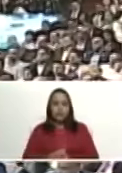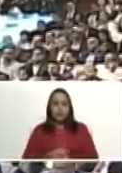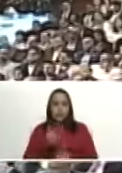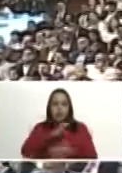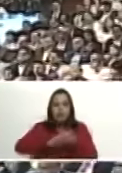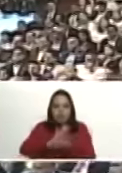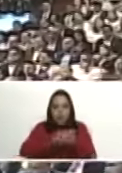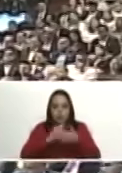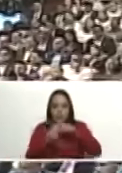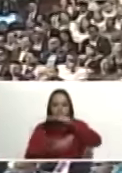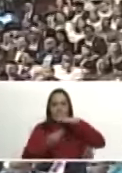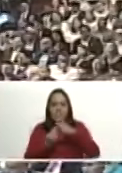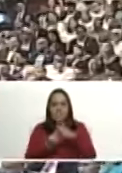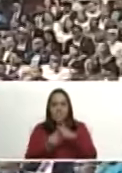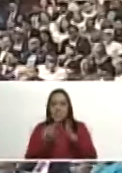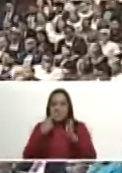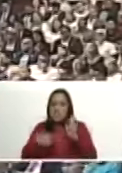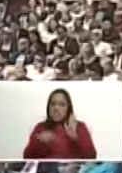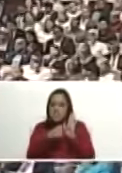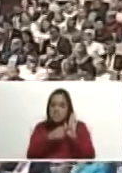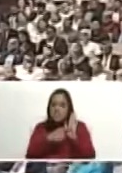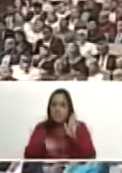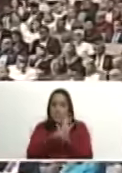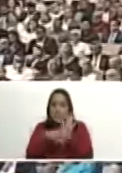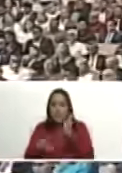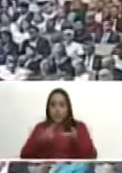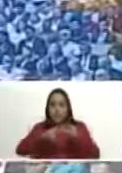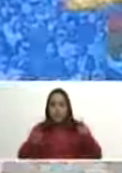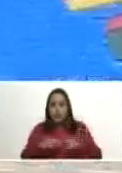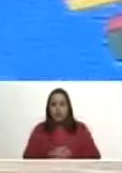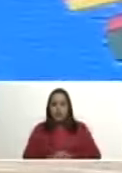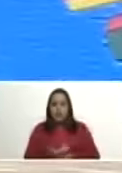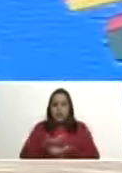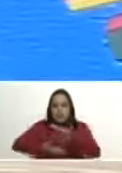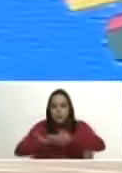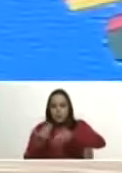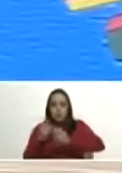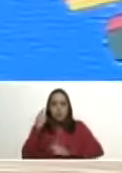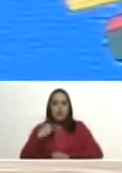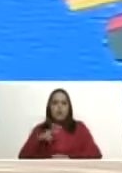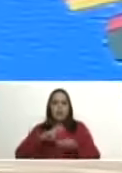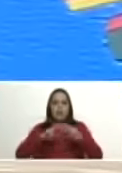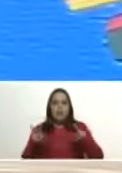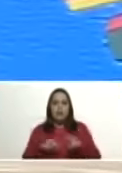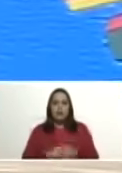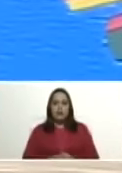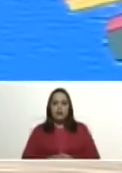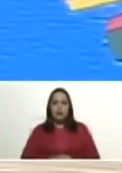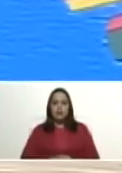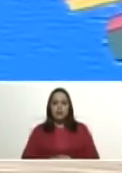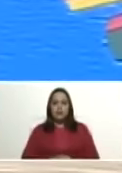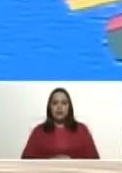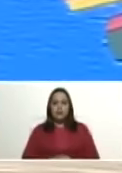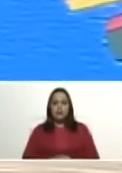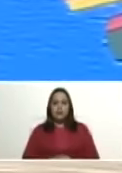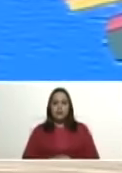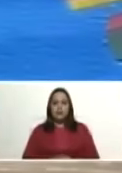soluciones en base al derecho de paz, a la diplomacia bolivariana de paz.